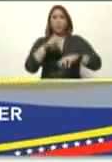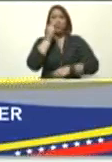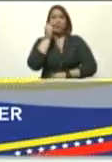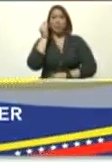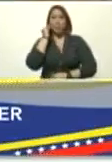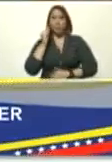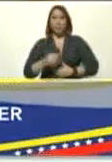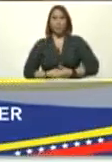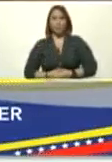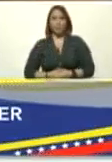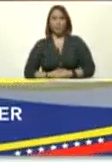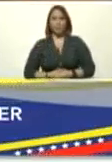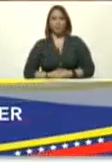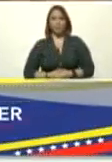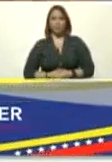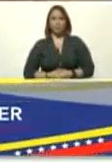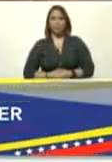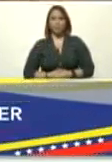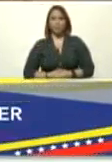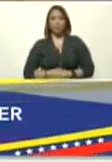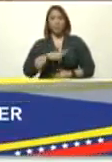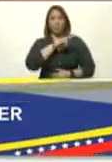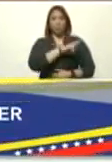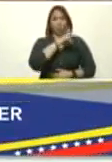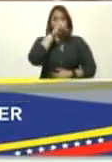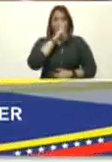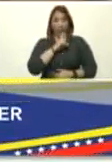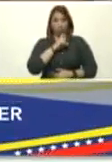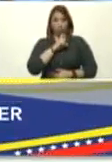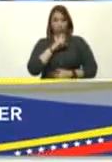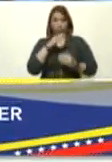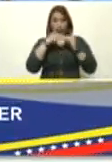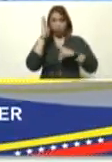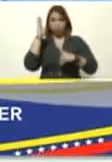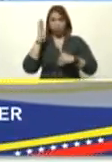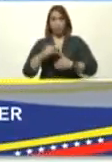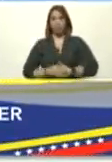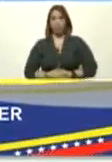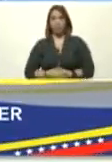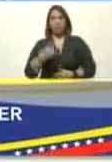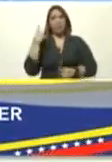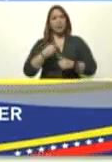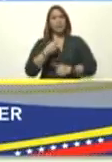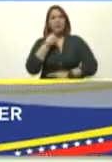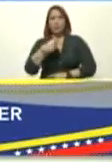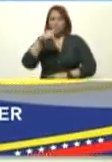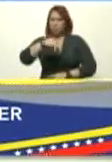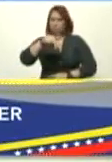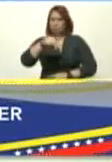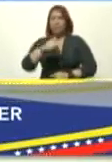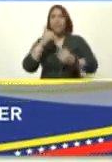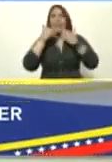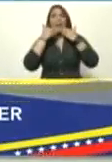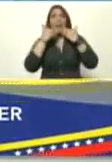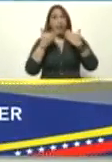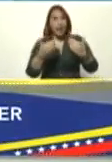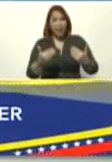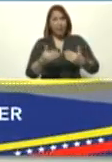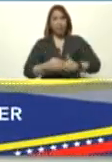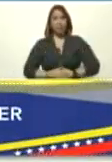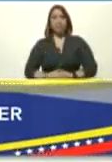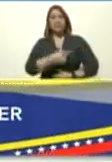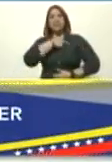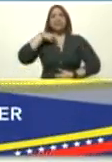niñas de 2 años en adelante. Tengo que decirlo aquí, gracias a